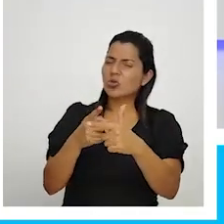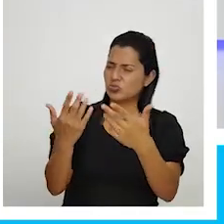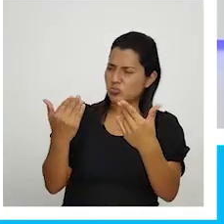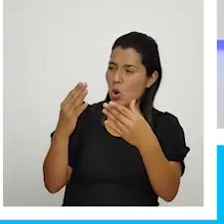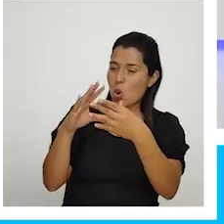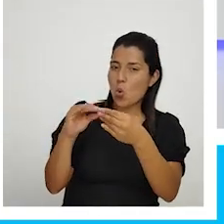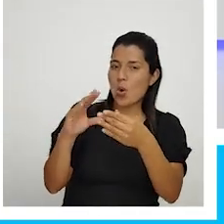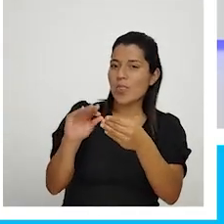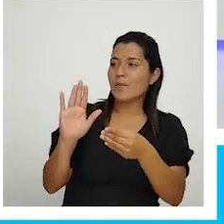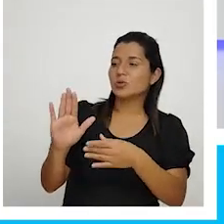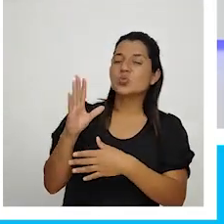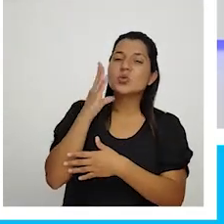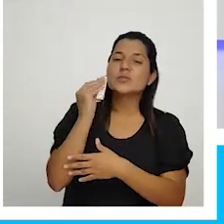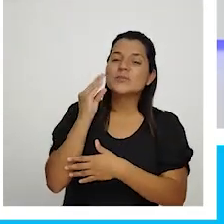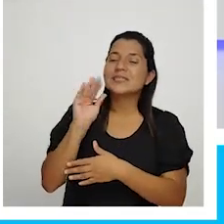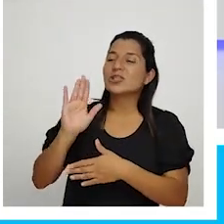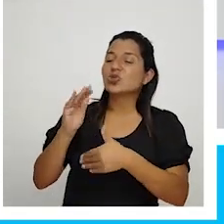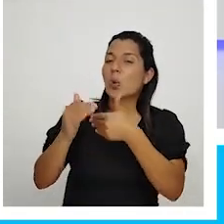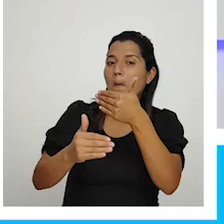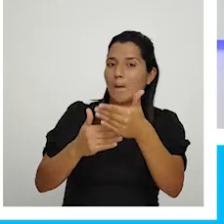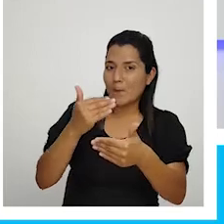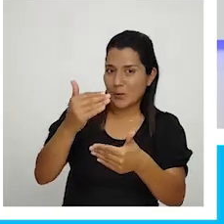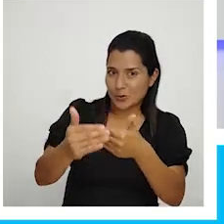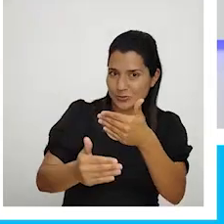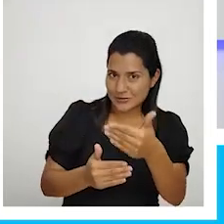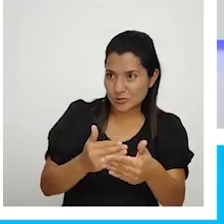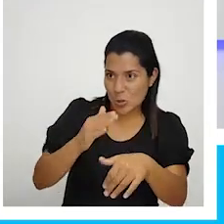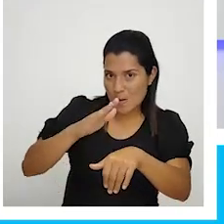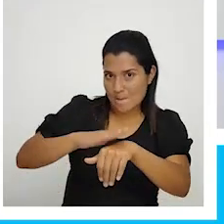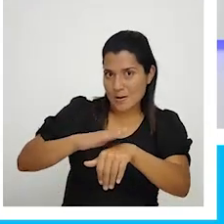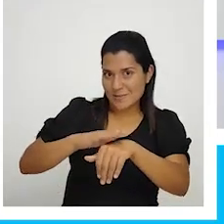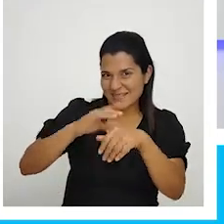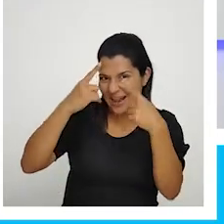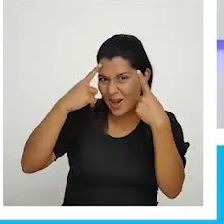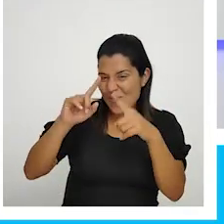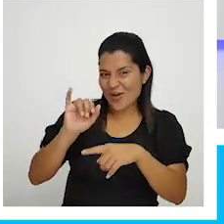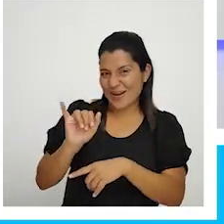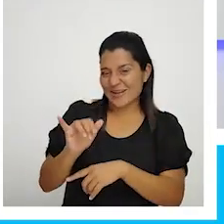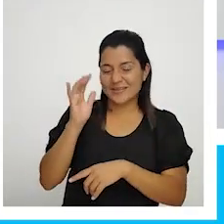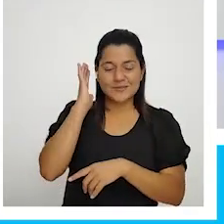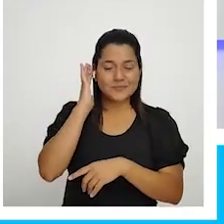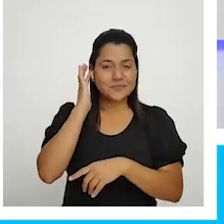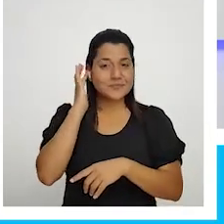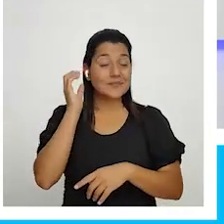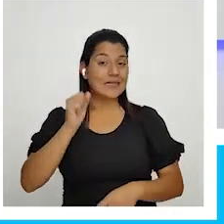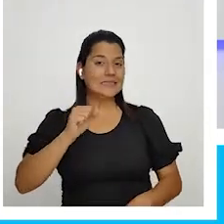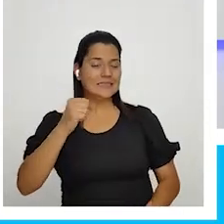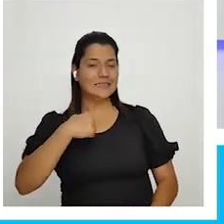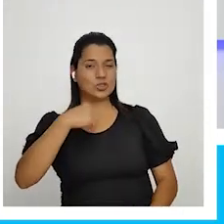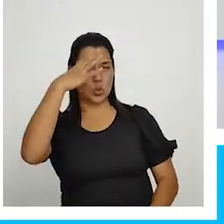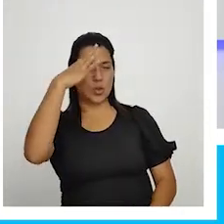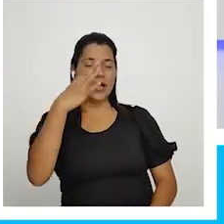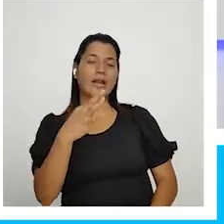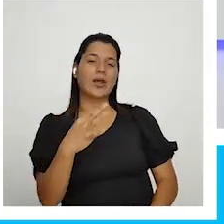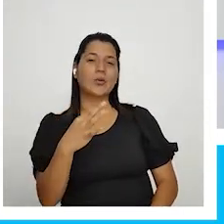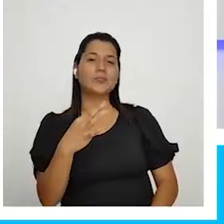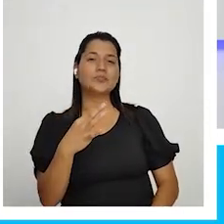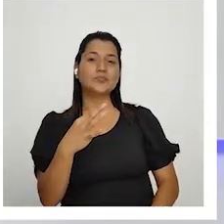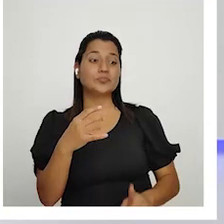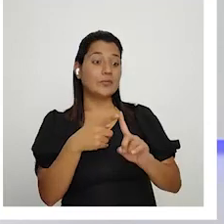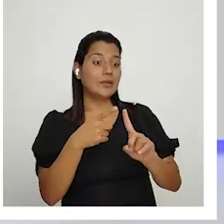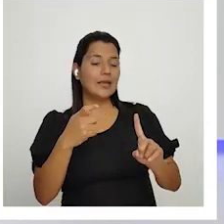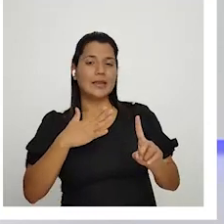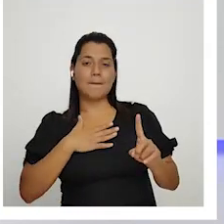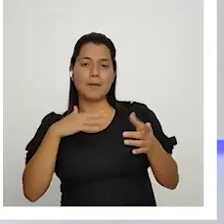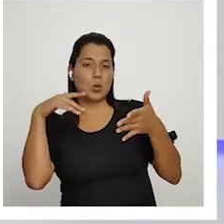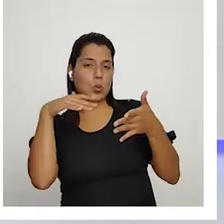también de ese proceso que te llevó a lo que nos tiene hoy acá. Sí, yo creo que ha sido desde mi formación